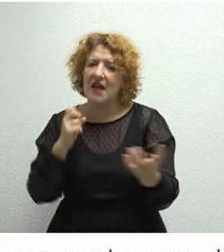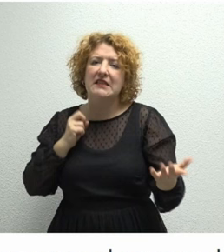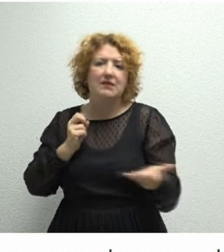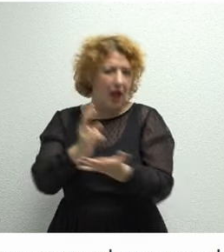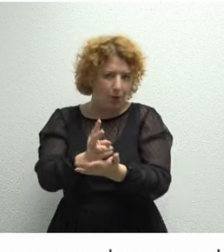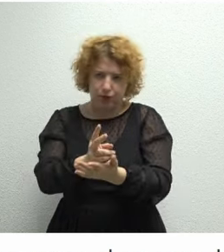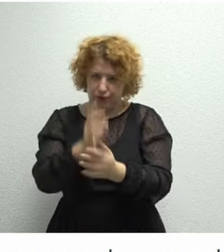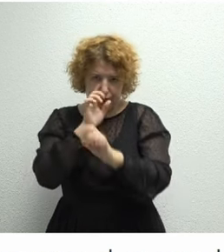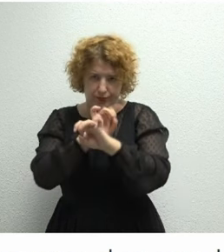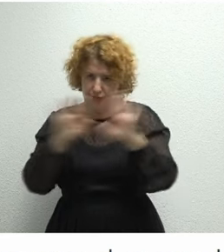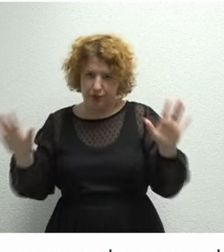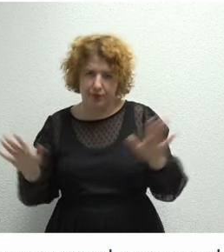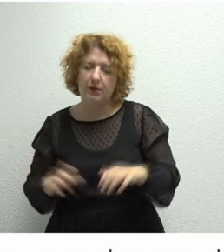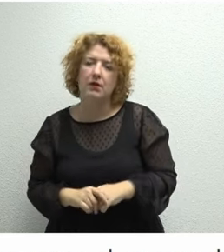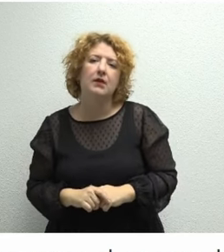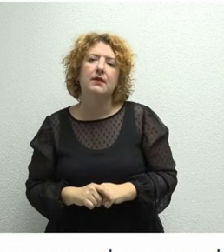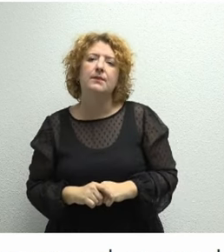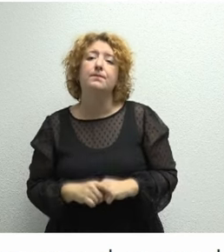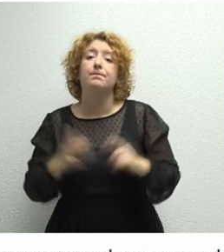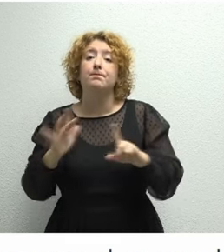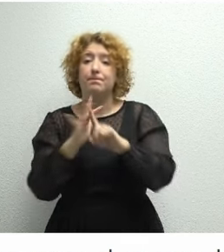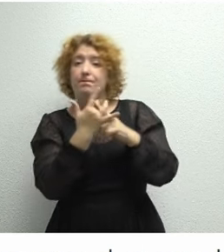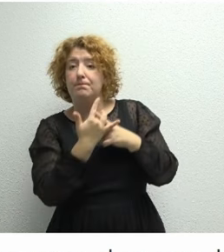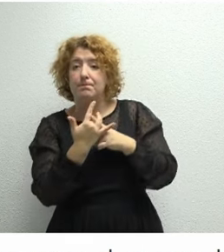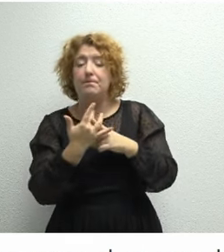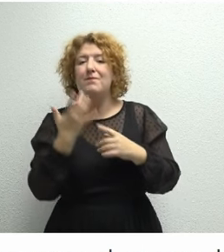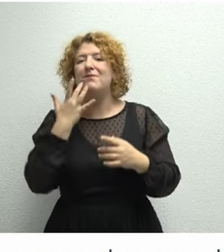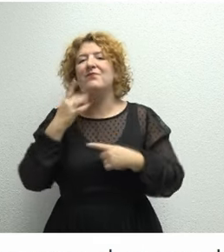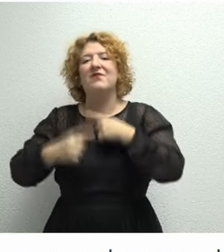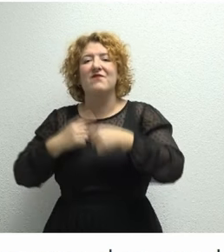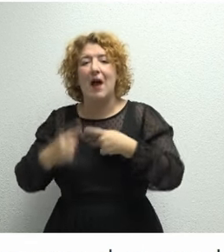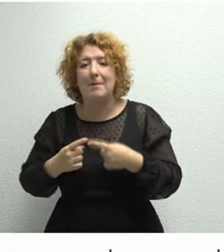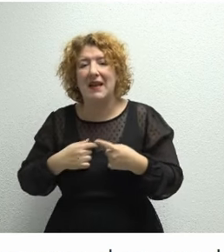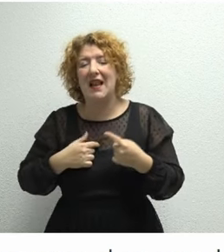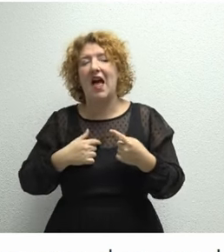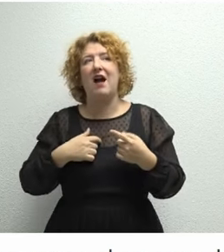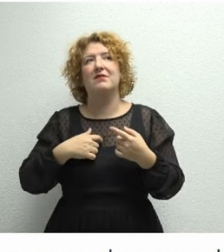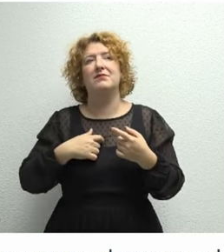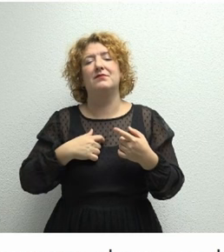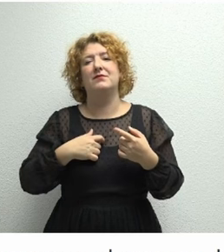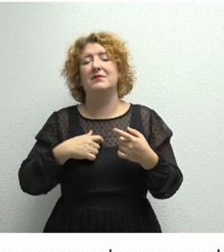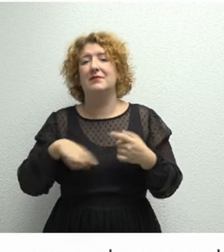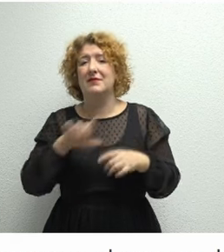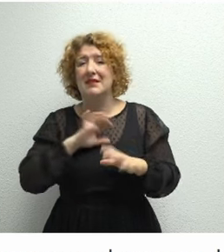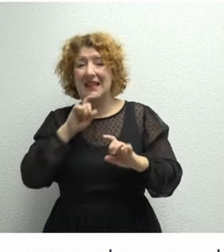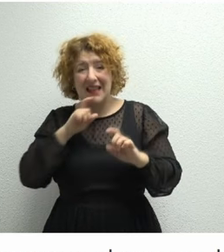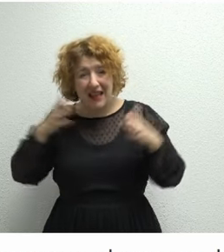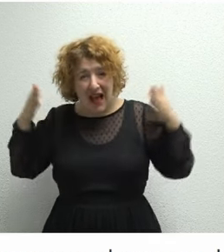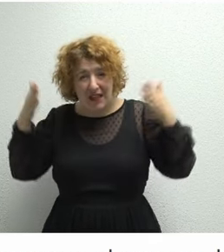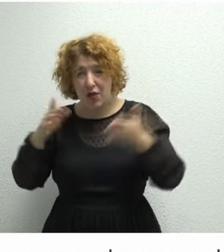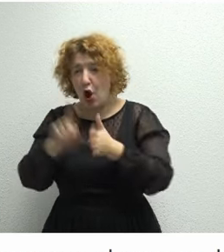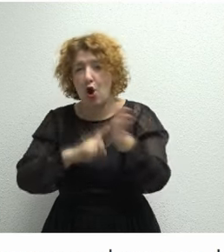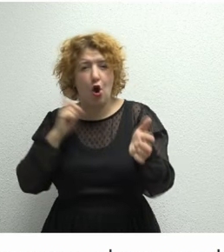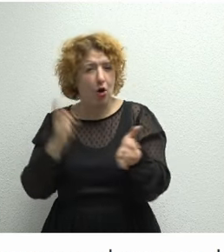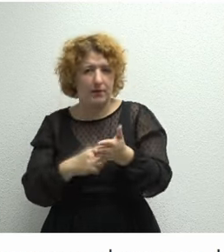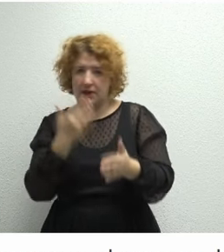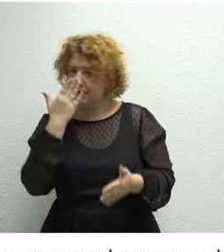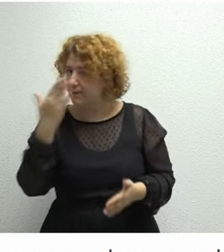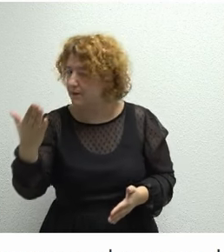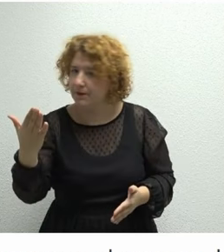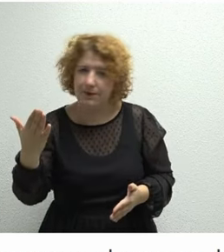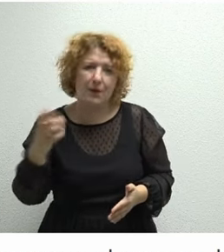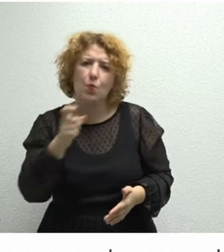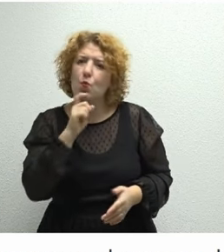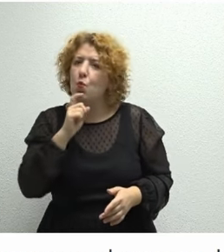escenario para la mayoría de las personas y familias ceder a tener una respuesta conjunta continuada es un verdadero